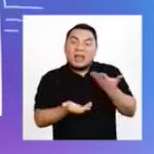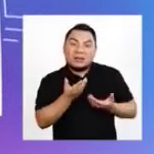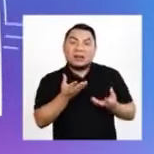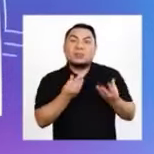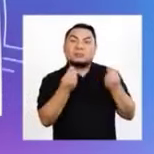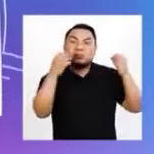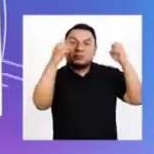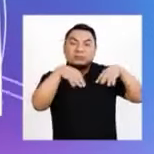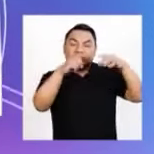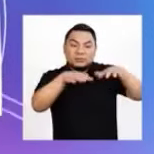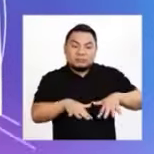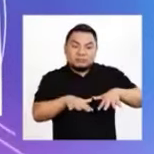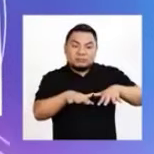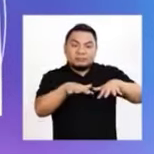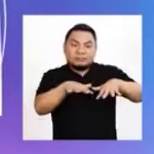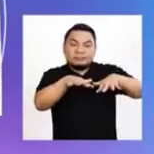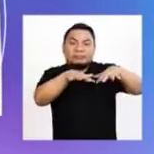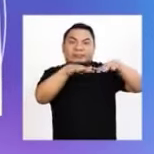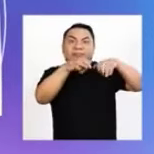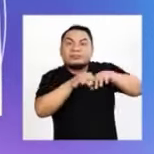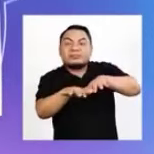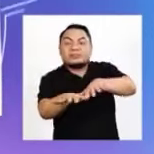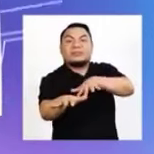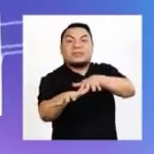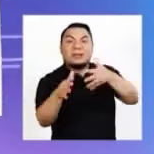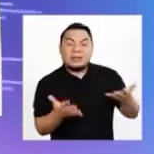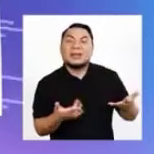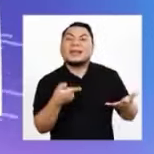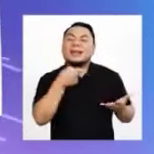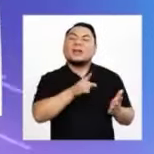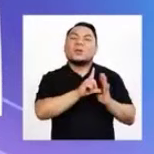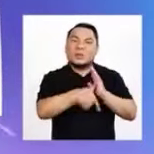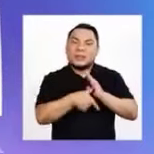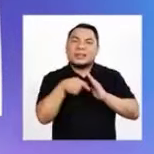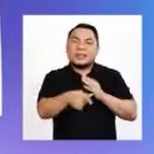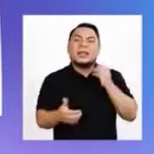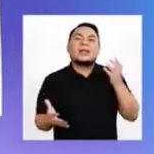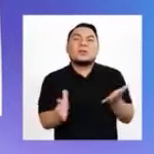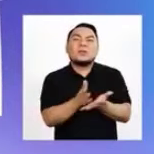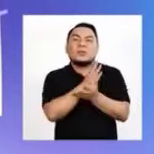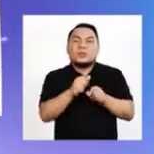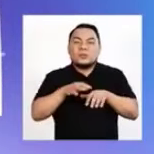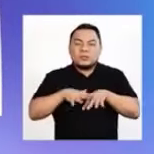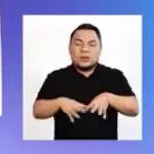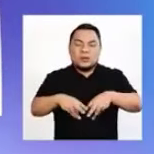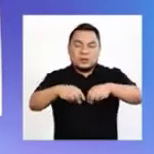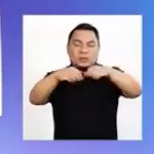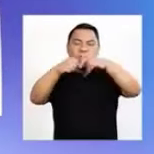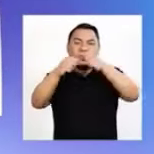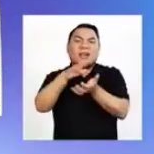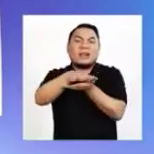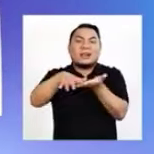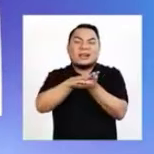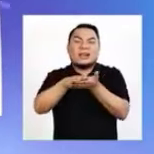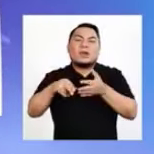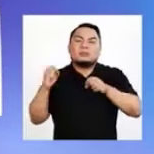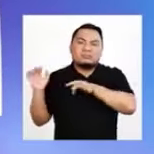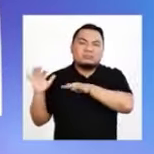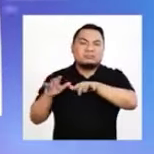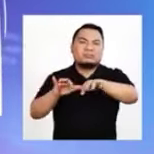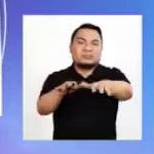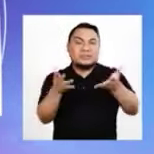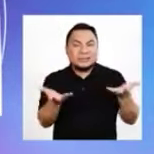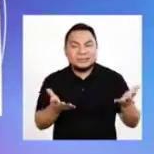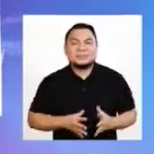puede desbordar por la intensidad de las lluvias, lo cual produce un deslizamiento o